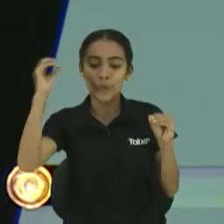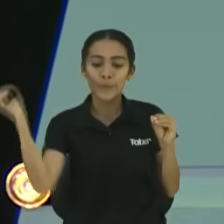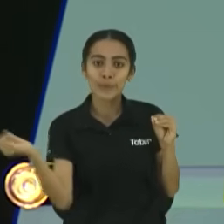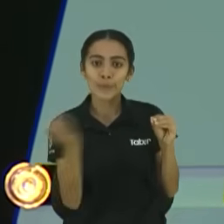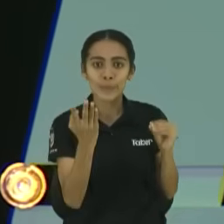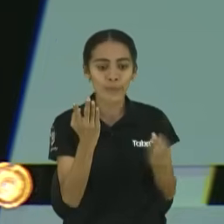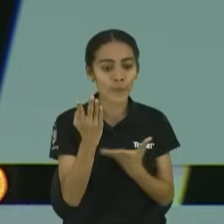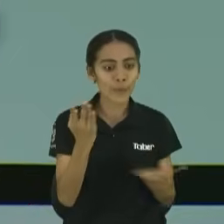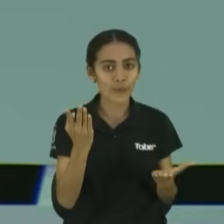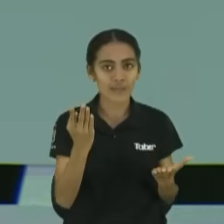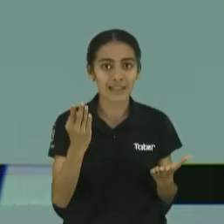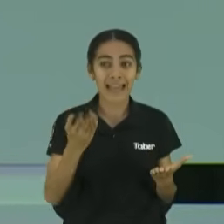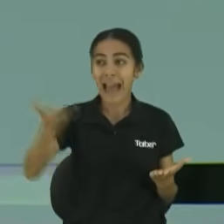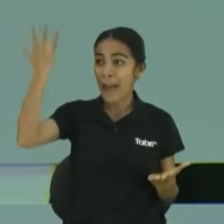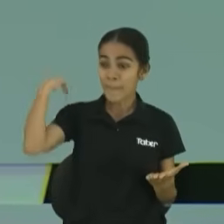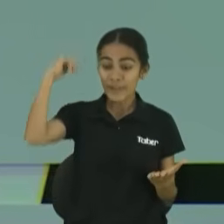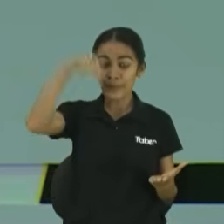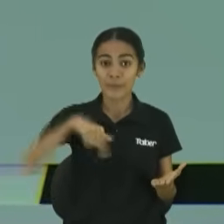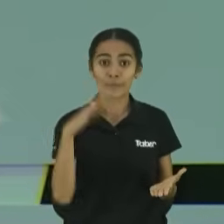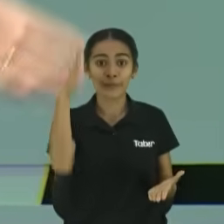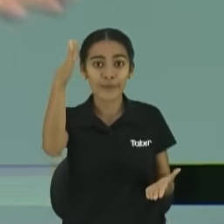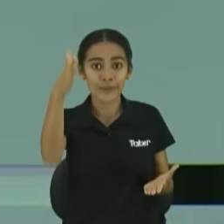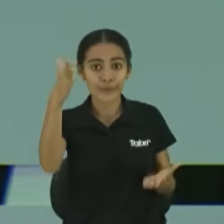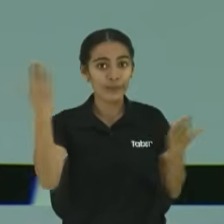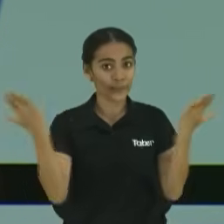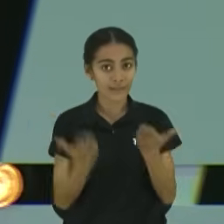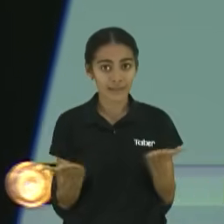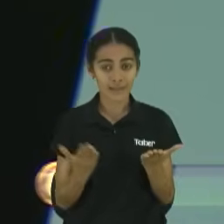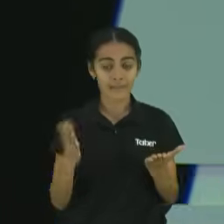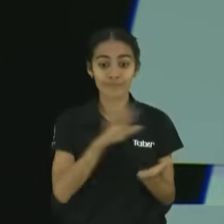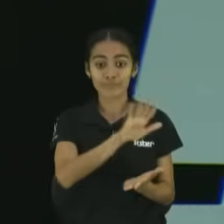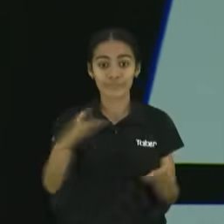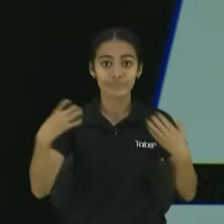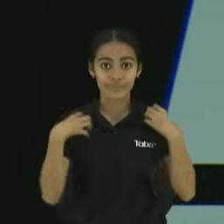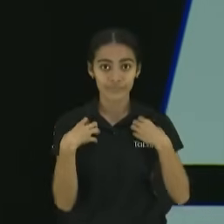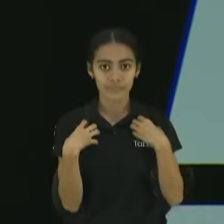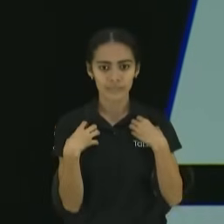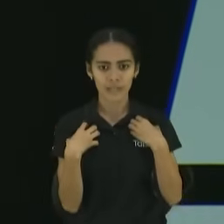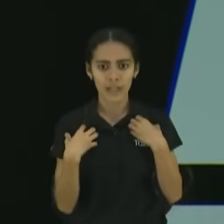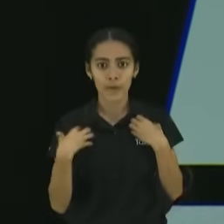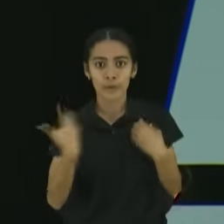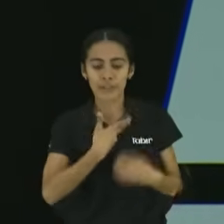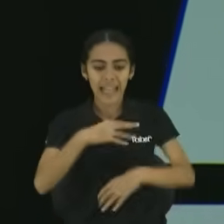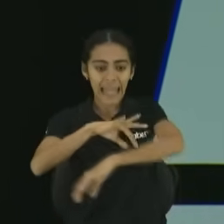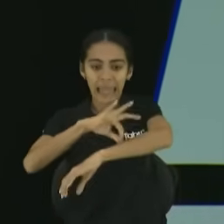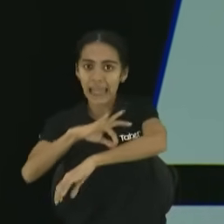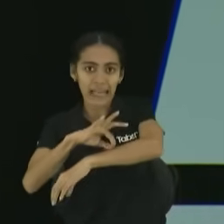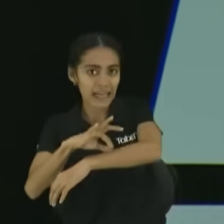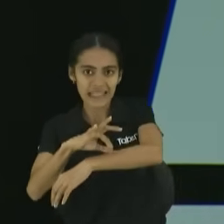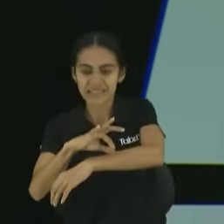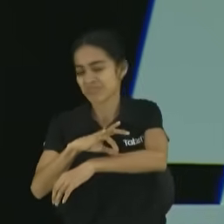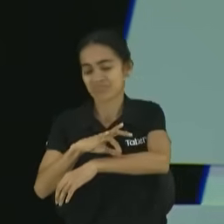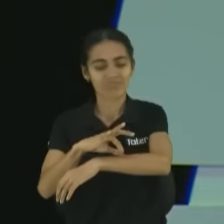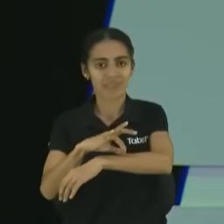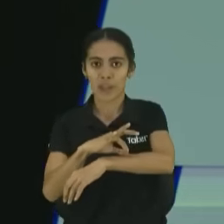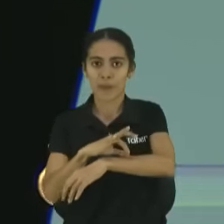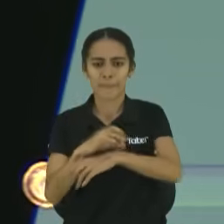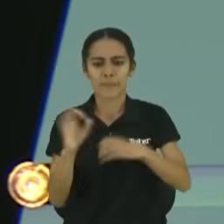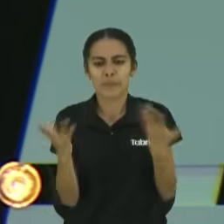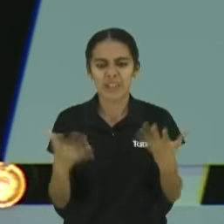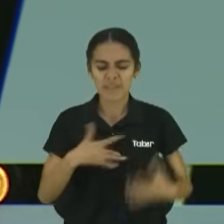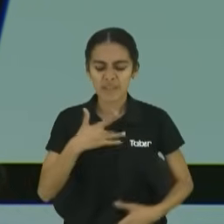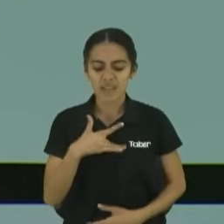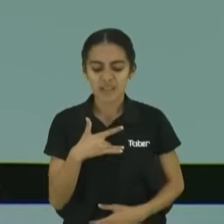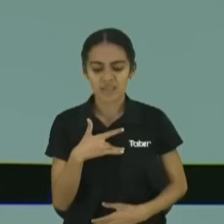hizo y seguirá haciendo en su vida. Pero esto no se puede lograr andando en la carne, porque andando en la carne me siento